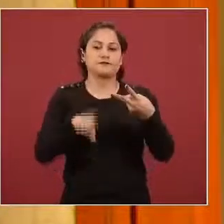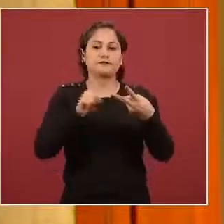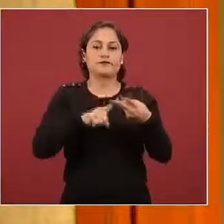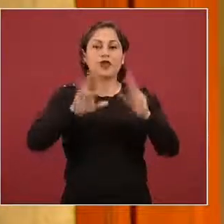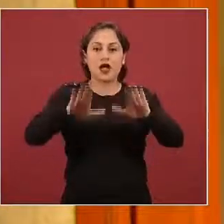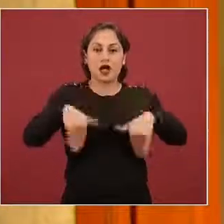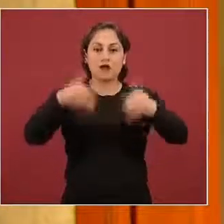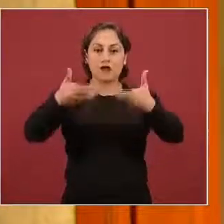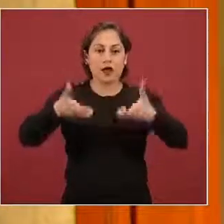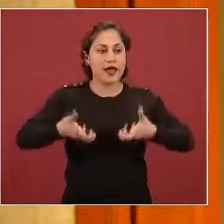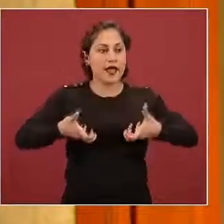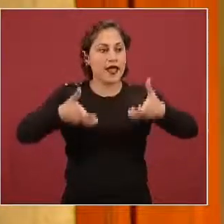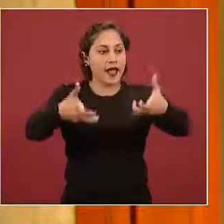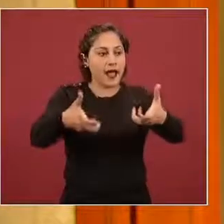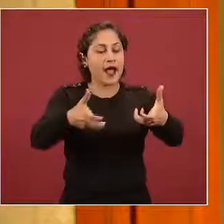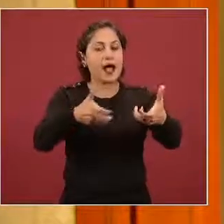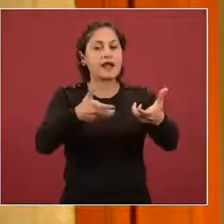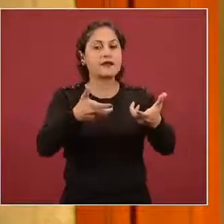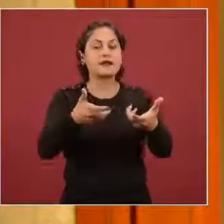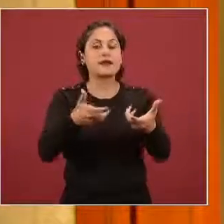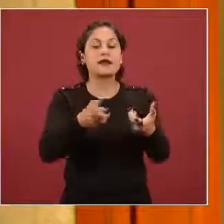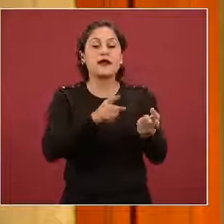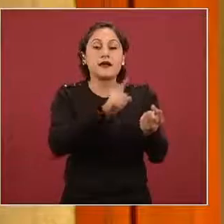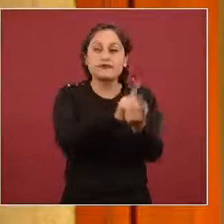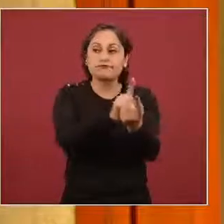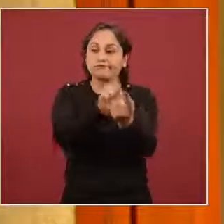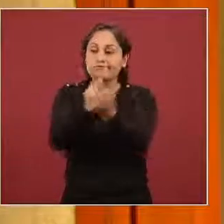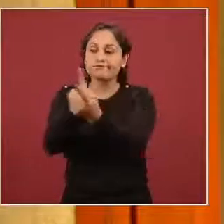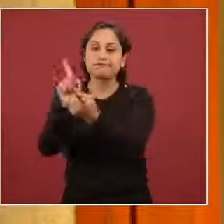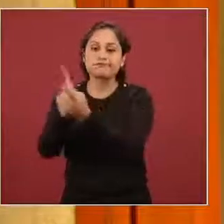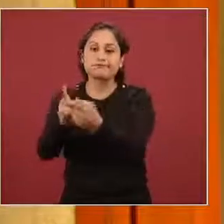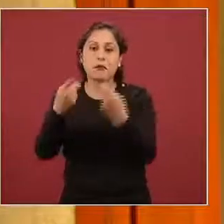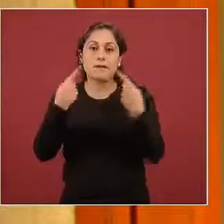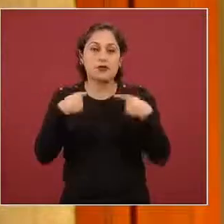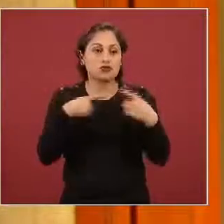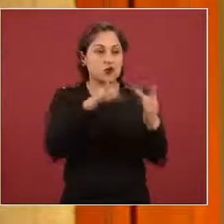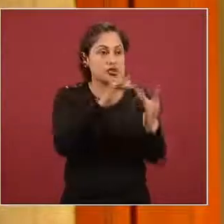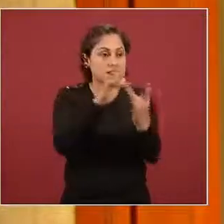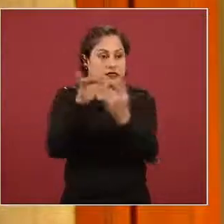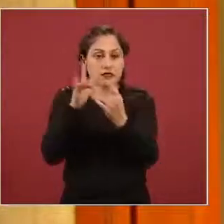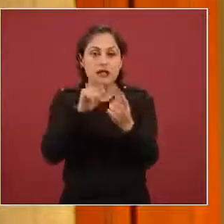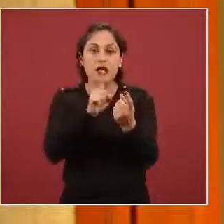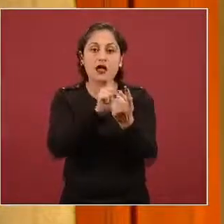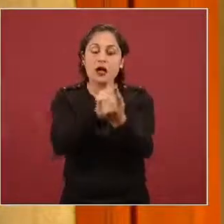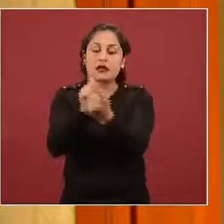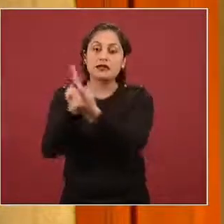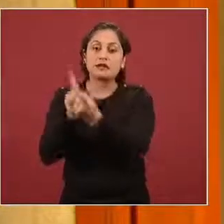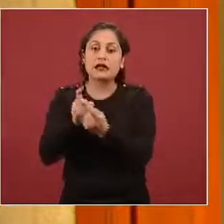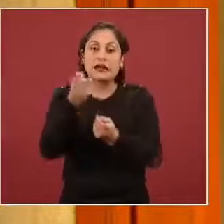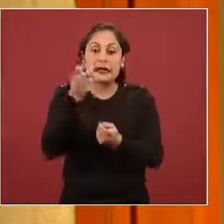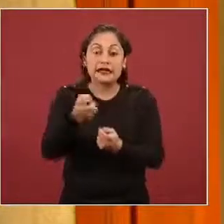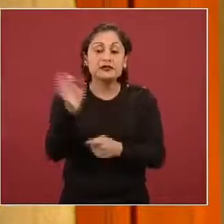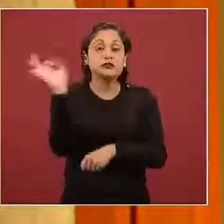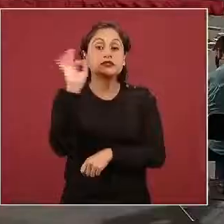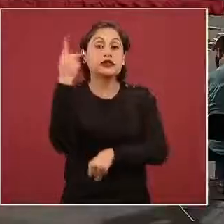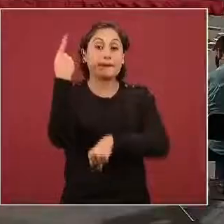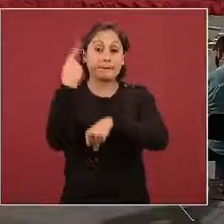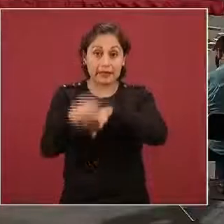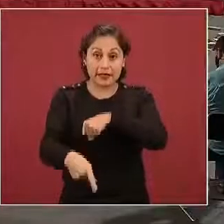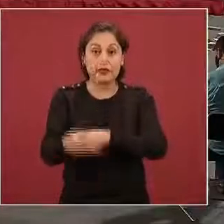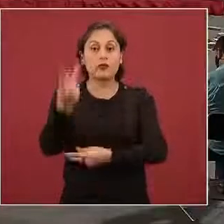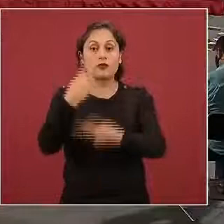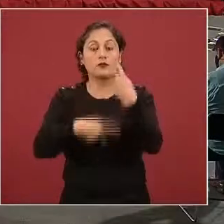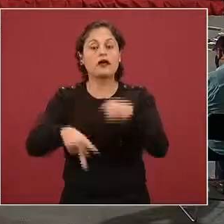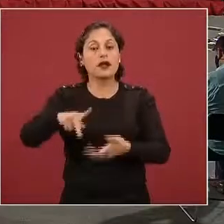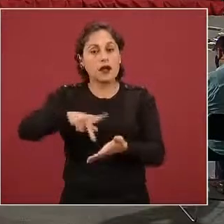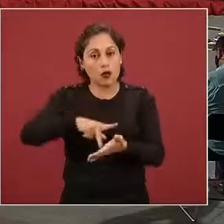vía pública aumenta la probabilidad y el tamaño de un rebrote. Es decir, la probabilidad de que la